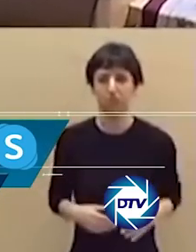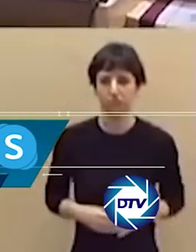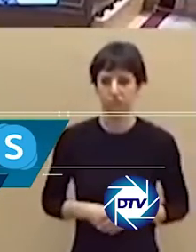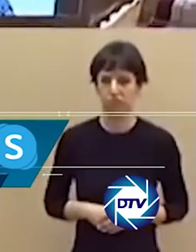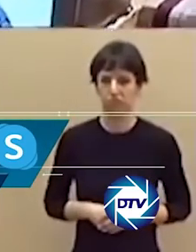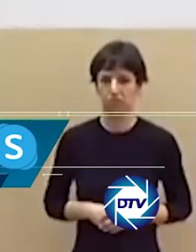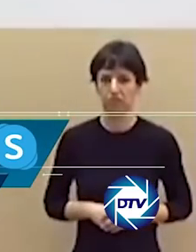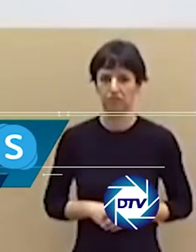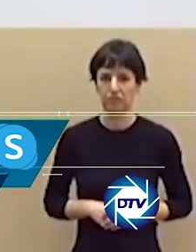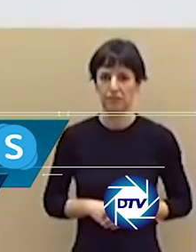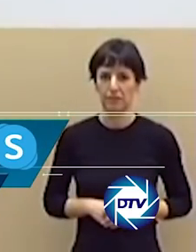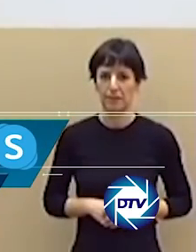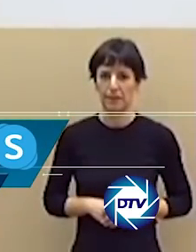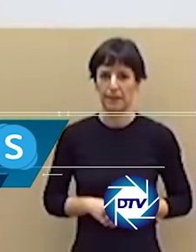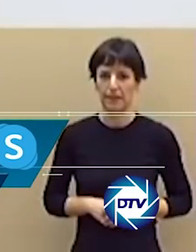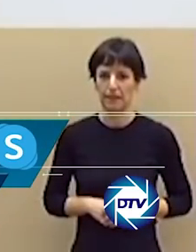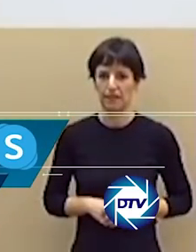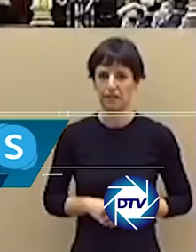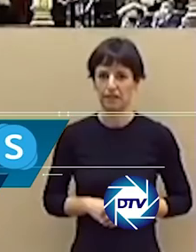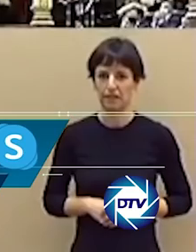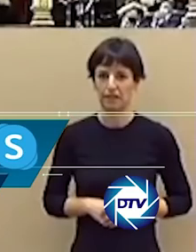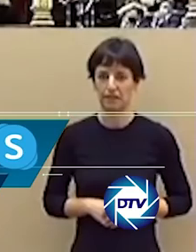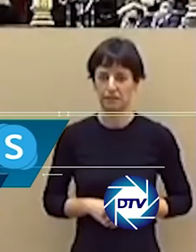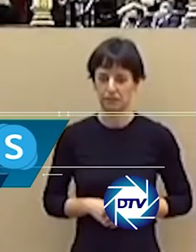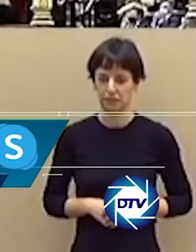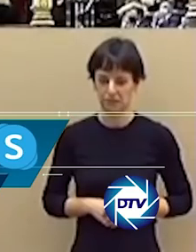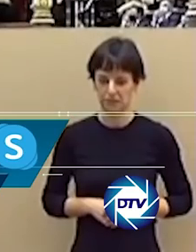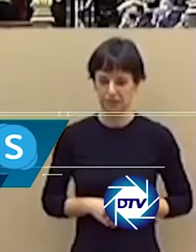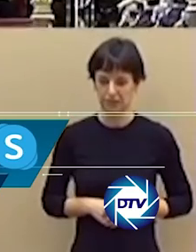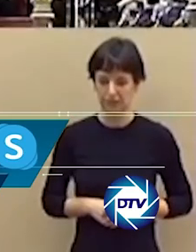un momento absolutamente colosal.